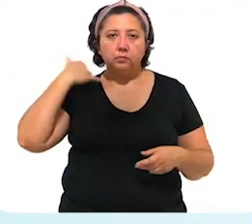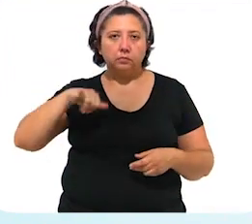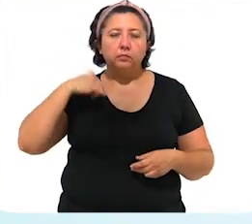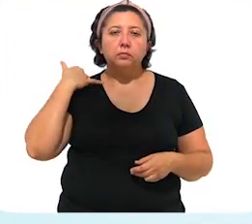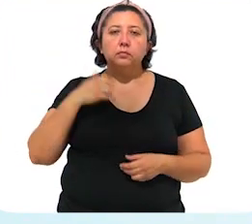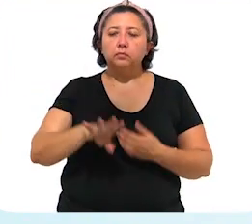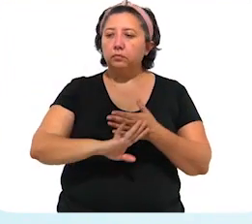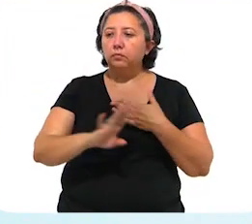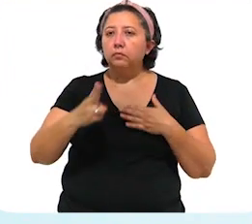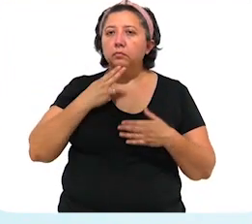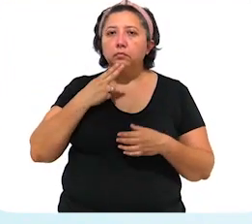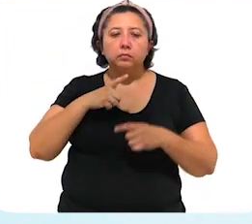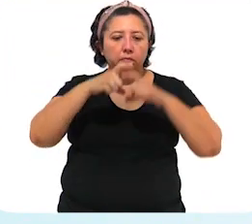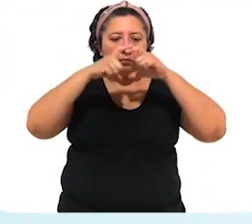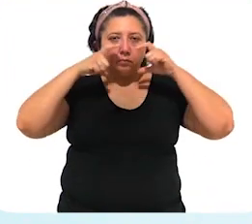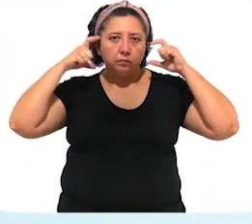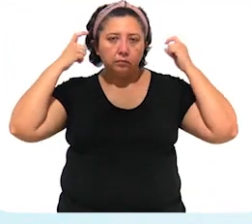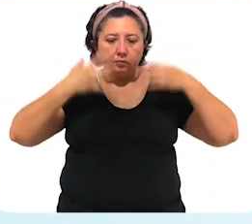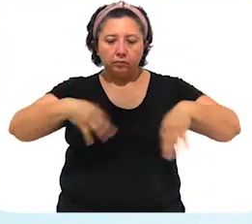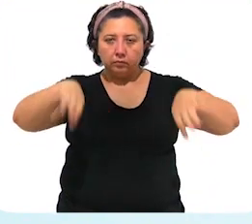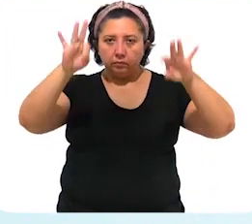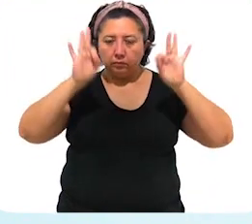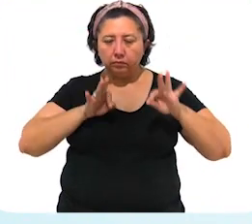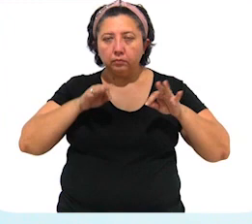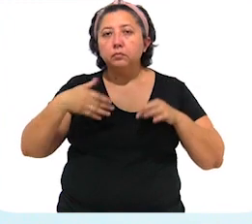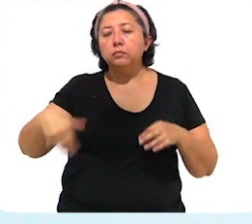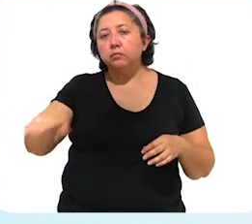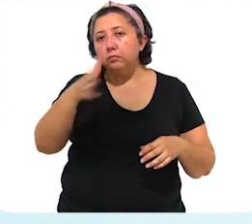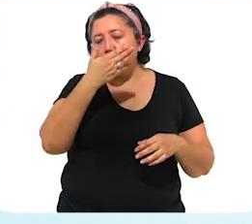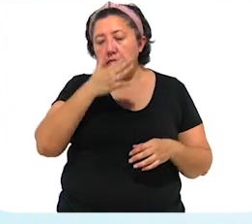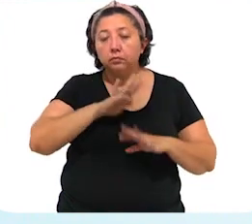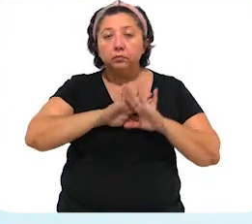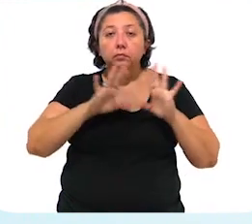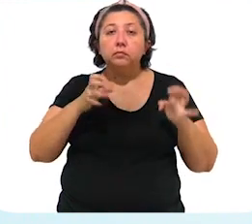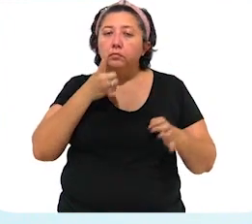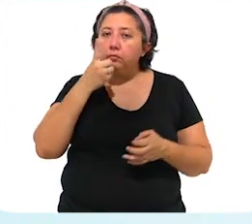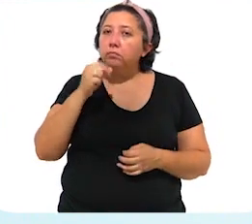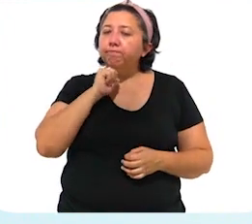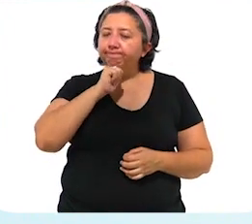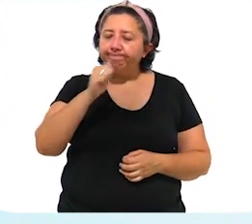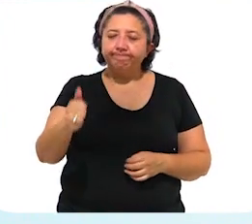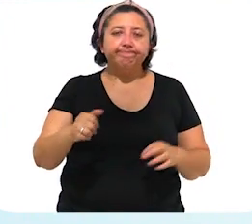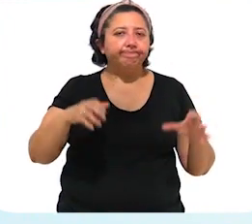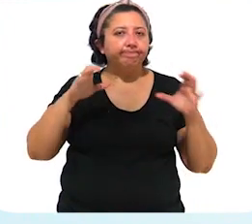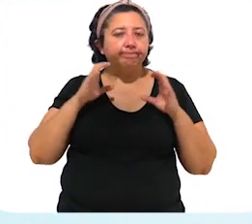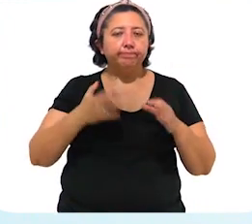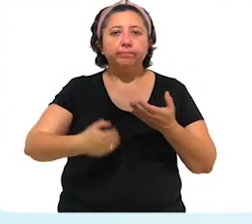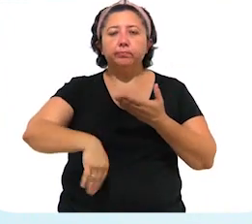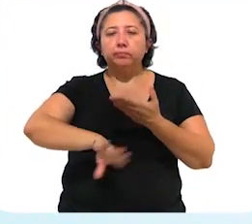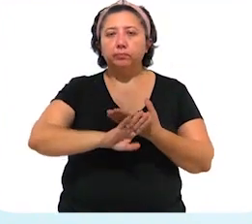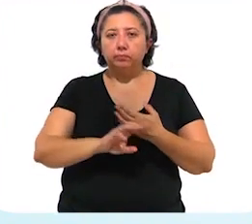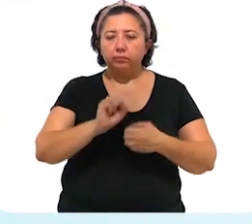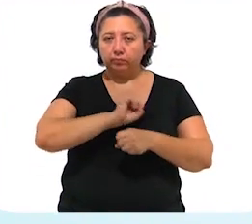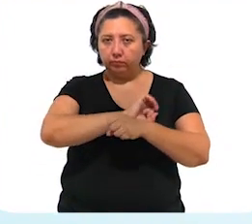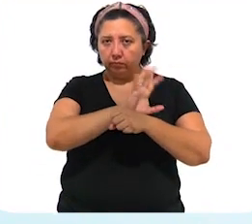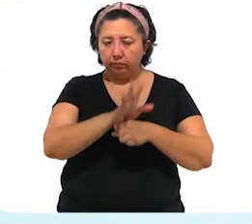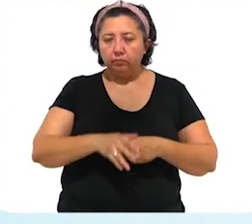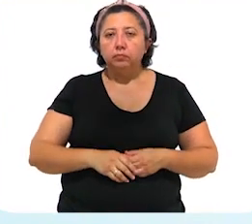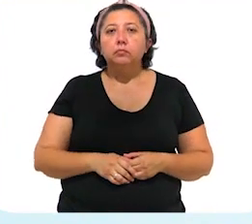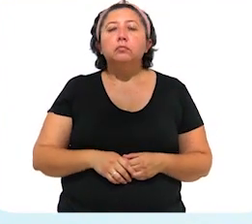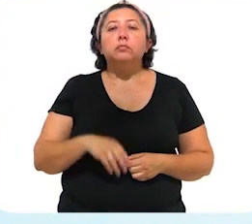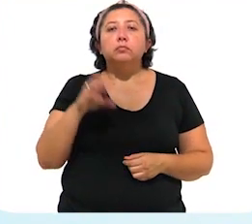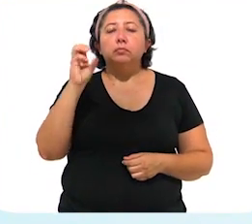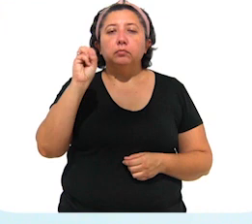evitar el uso de cubrebocas de tela o pañoletas ya que está descrito que no brinda ninguna protección contra el hobbit